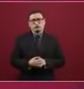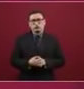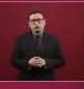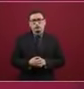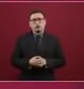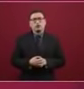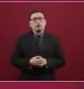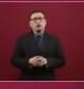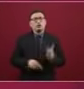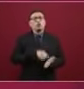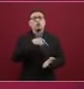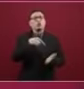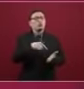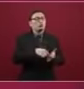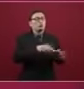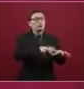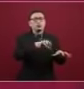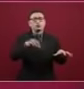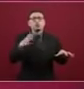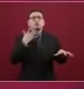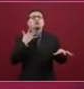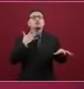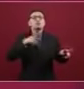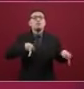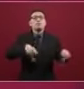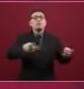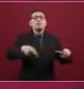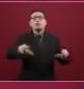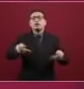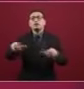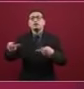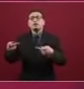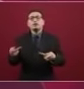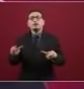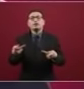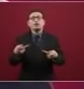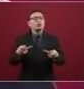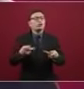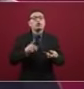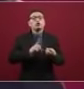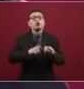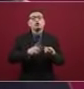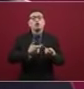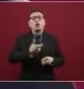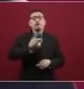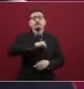gasolineras que venden la gasolina a precios elevados,